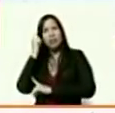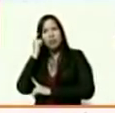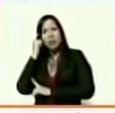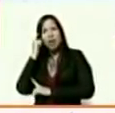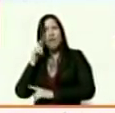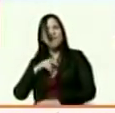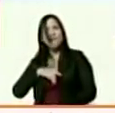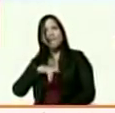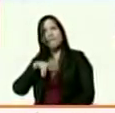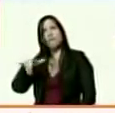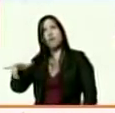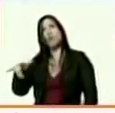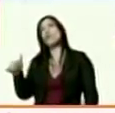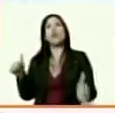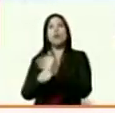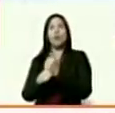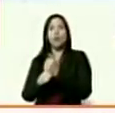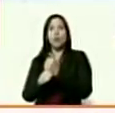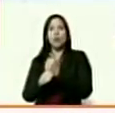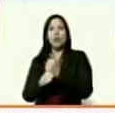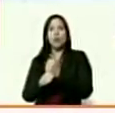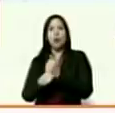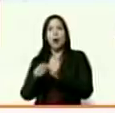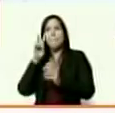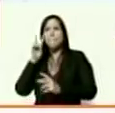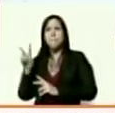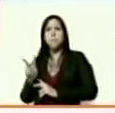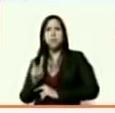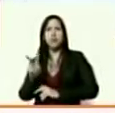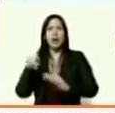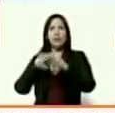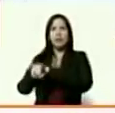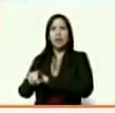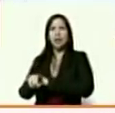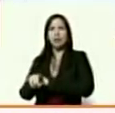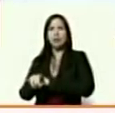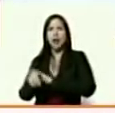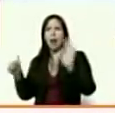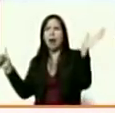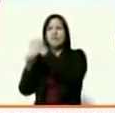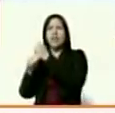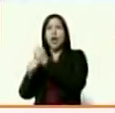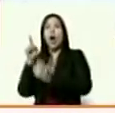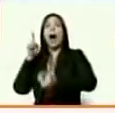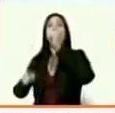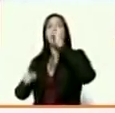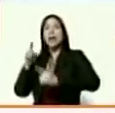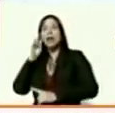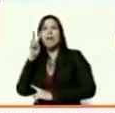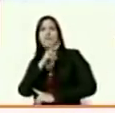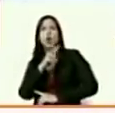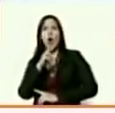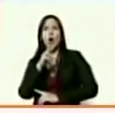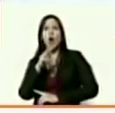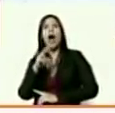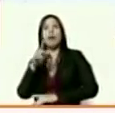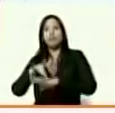aeronave detectada que venía, entró por el Vigía, la detectaron apenas entró a Venezuela. Fue detectada por nuestros sistemas de,